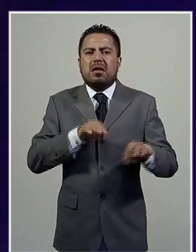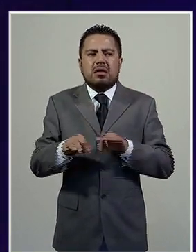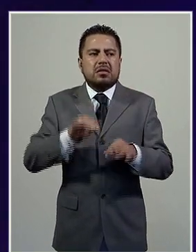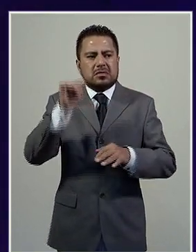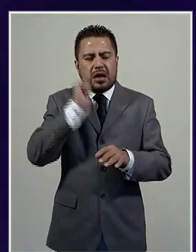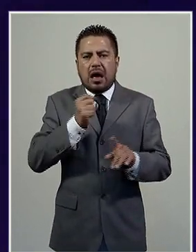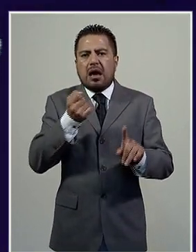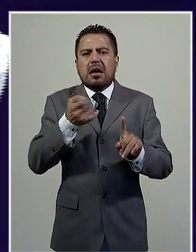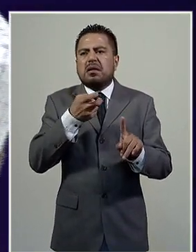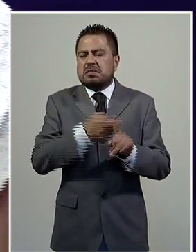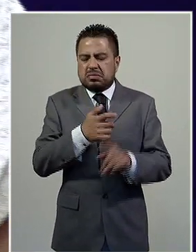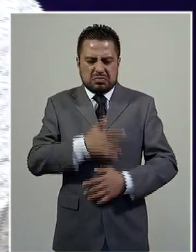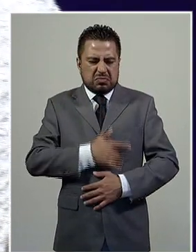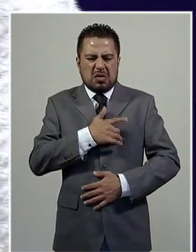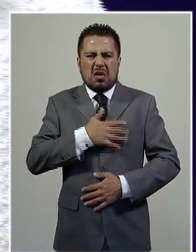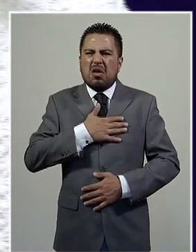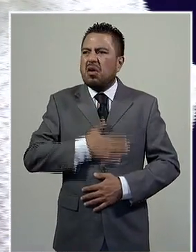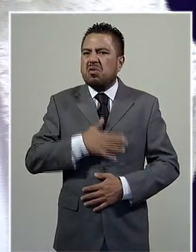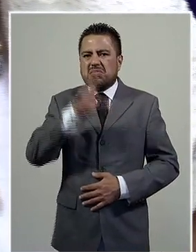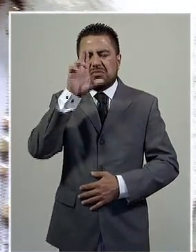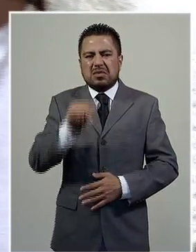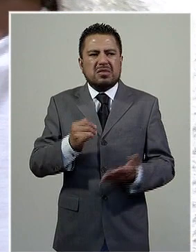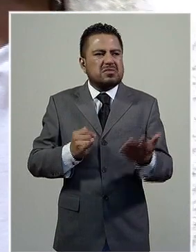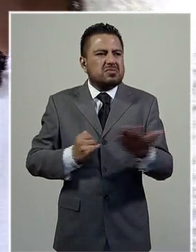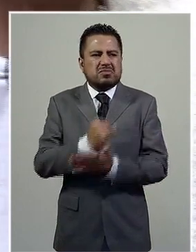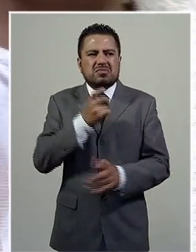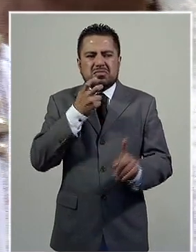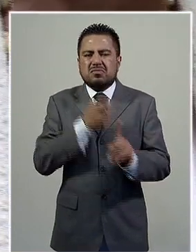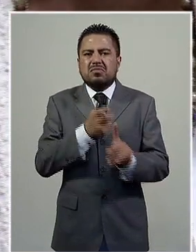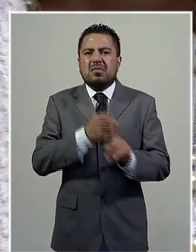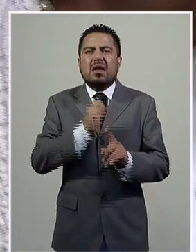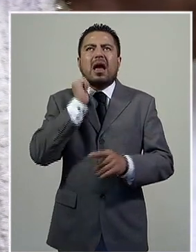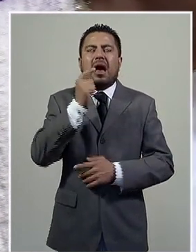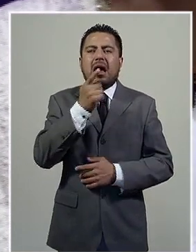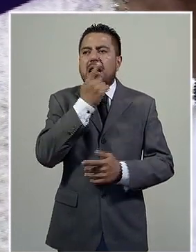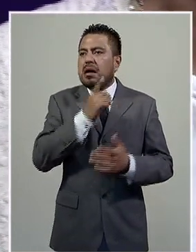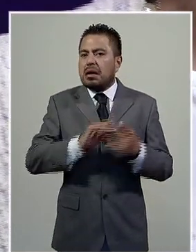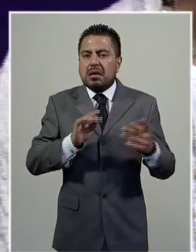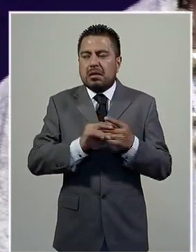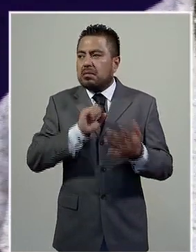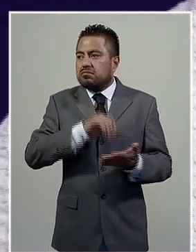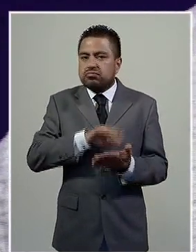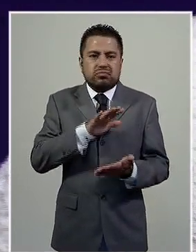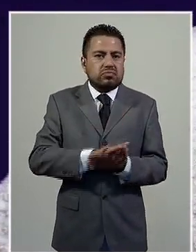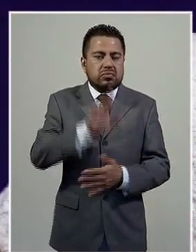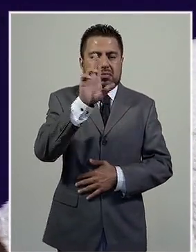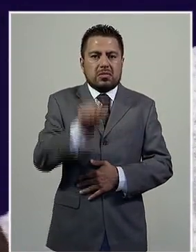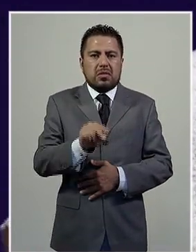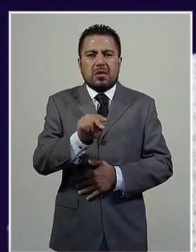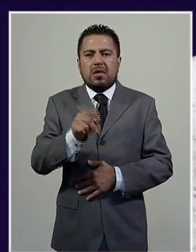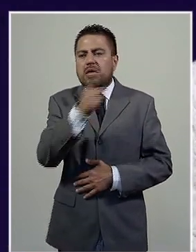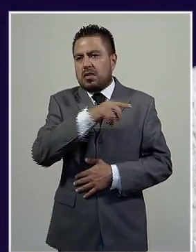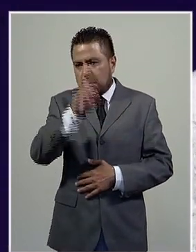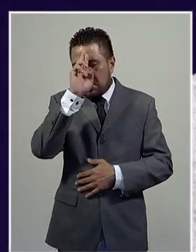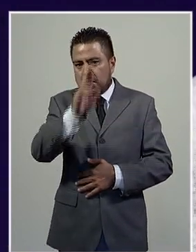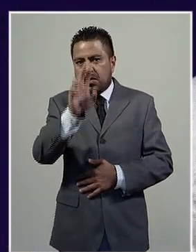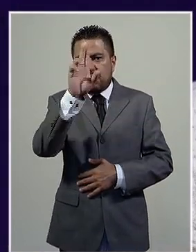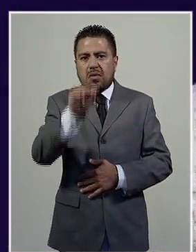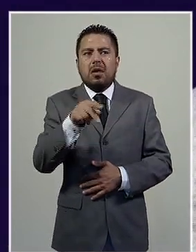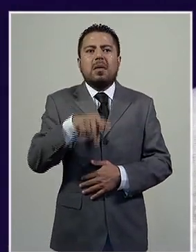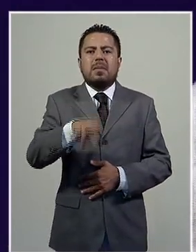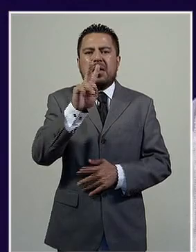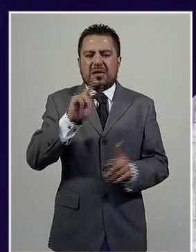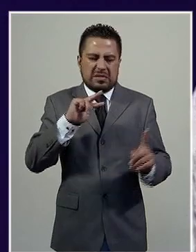siempre, pues es incómodo. Es definitivamente incómodo. Entonces no es algo dicho, no es que... No te lo prohíben, pero